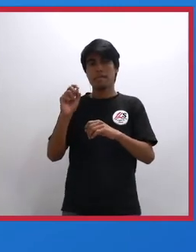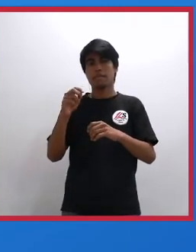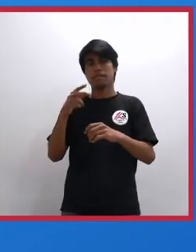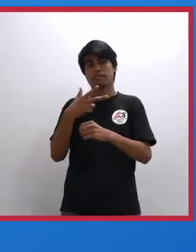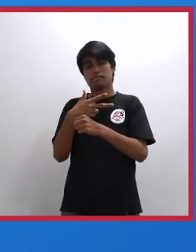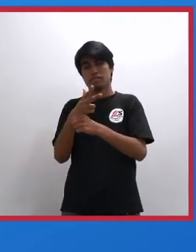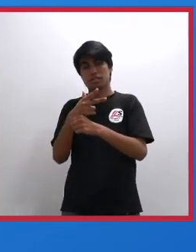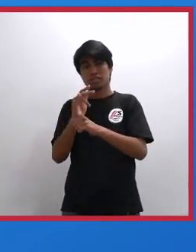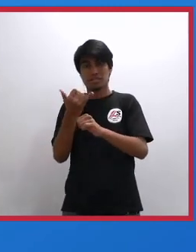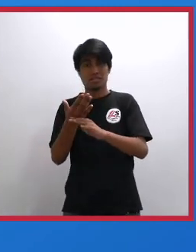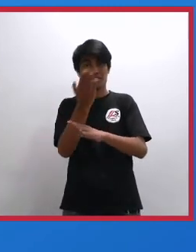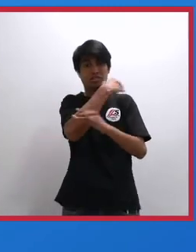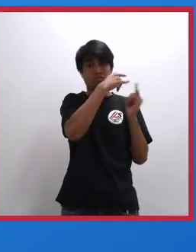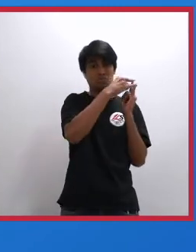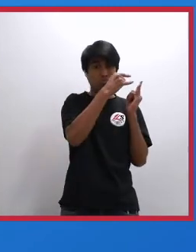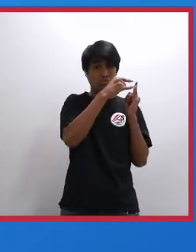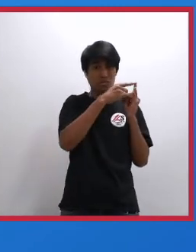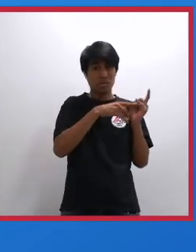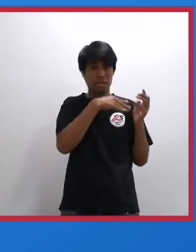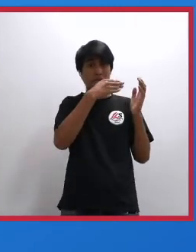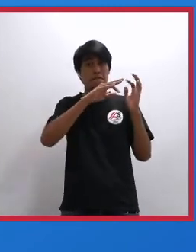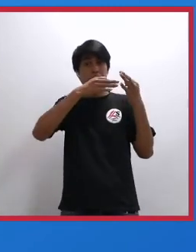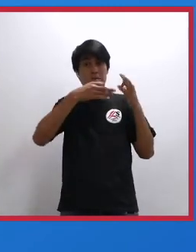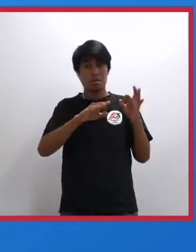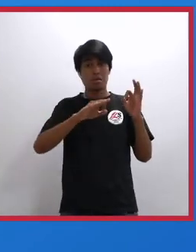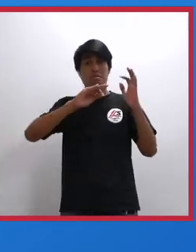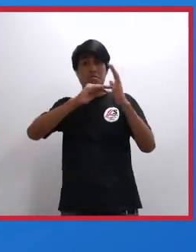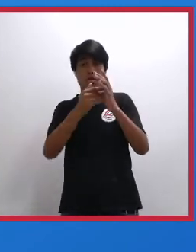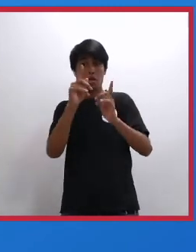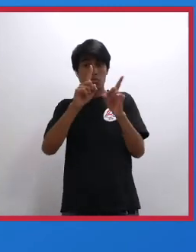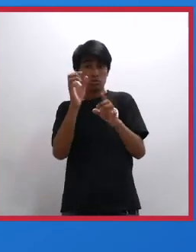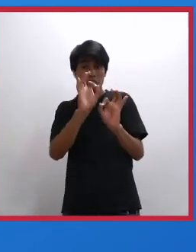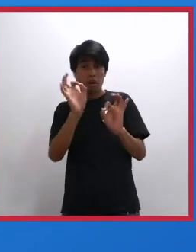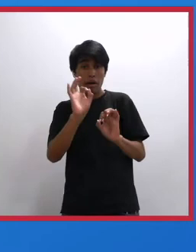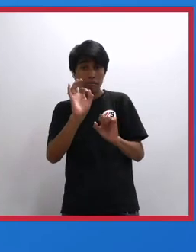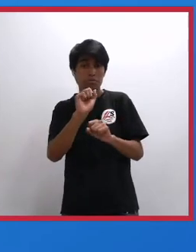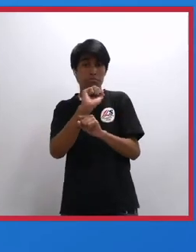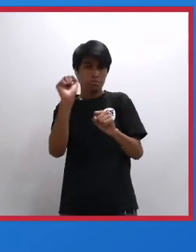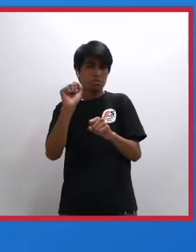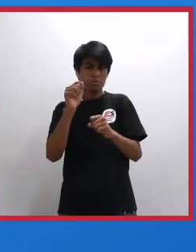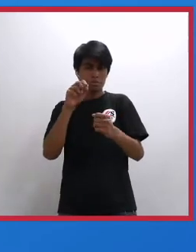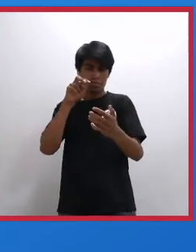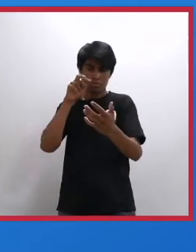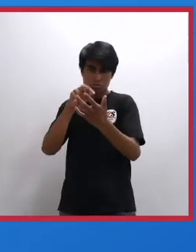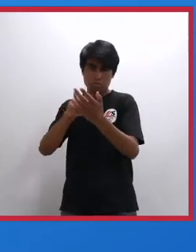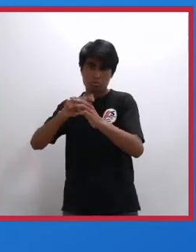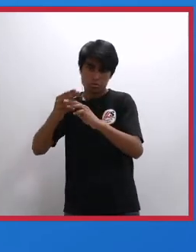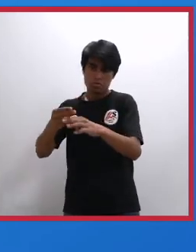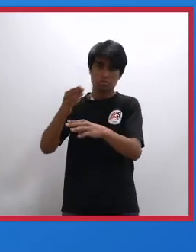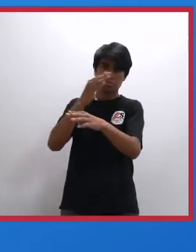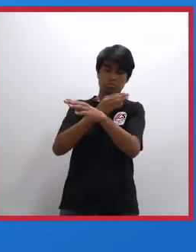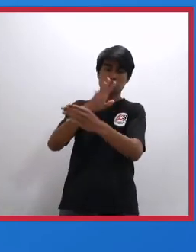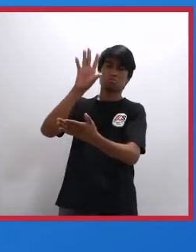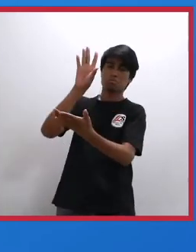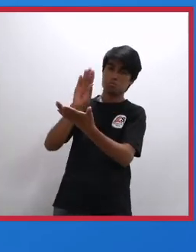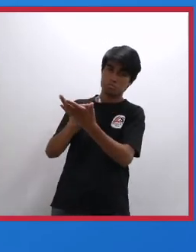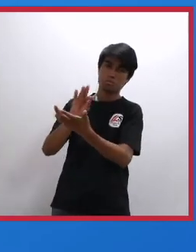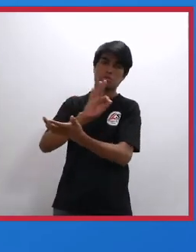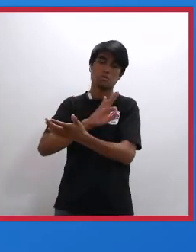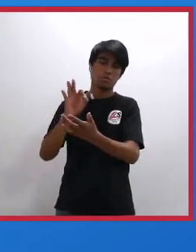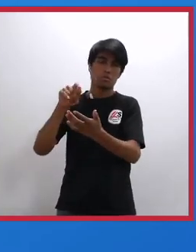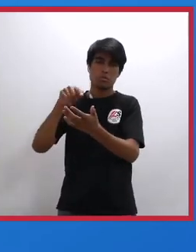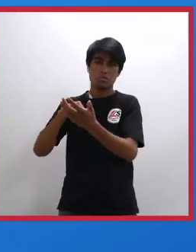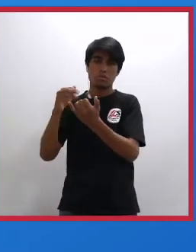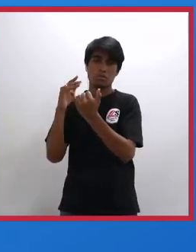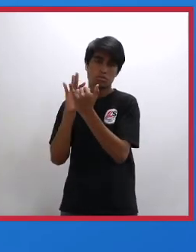las charlas anteriores para poder profundizar un poco más y descargar, si es que aún no lo tienen,